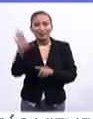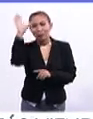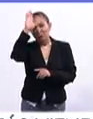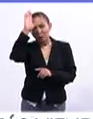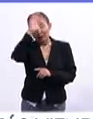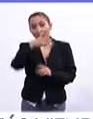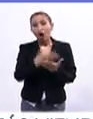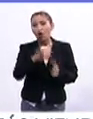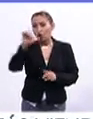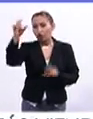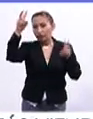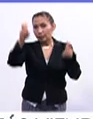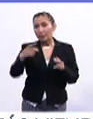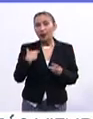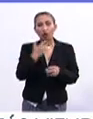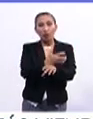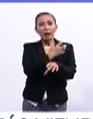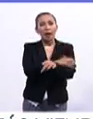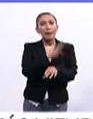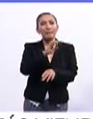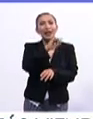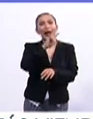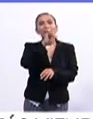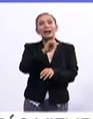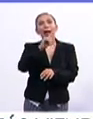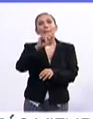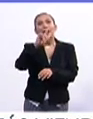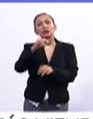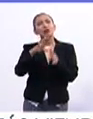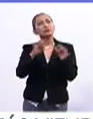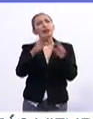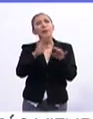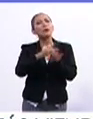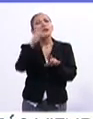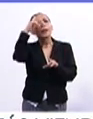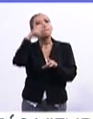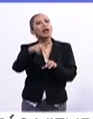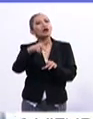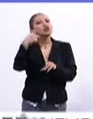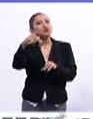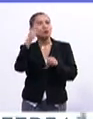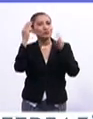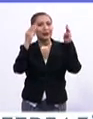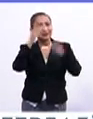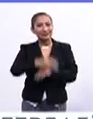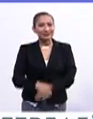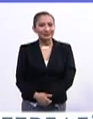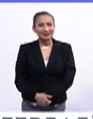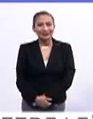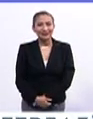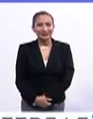culturales. Vámonos a otros temas. Nuestro compañero Benjamín Aparicio nos cuenta por qué México es tu museo.